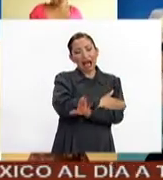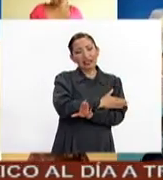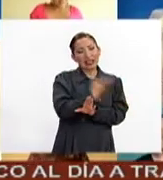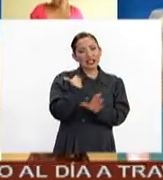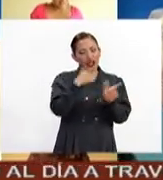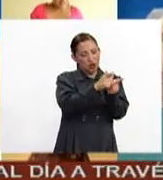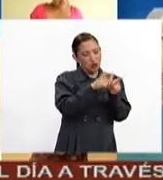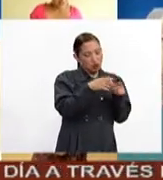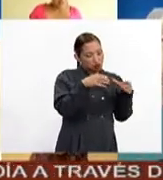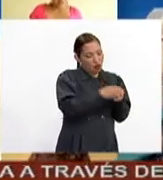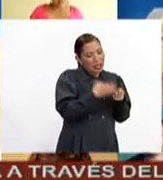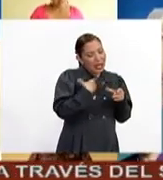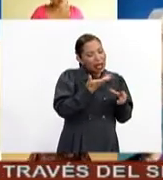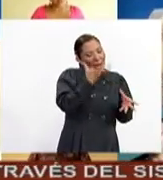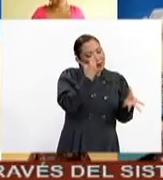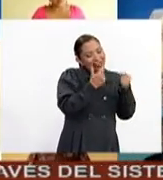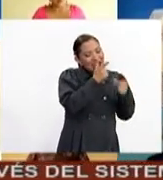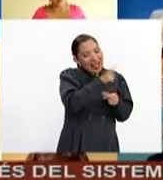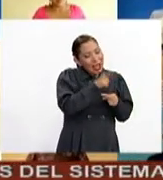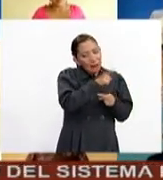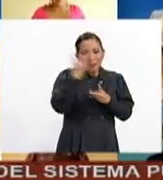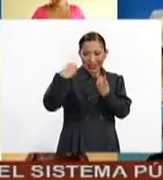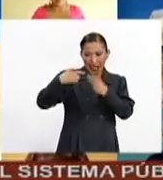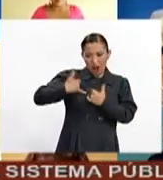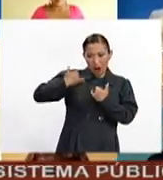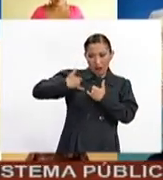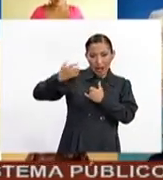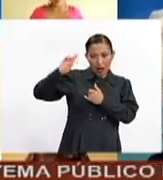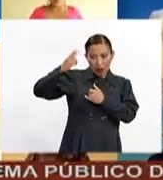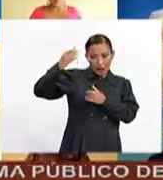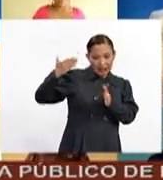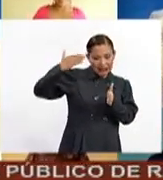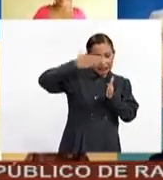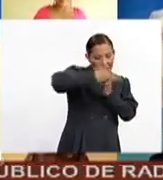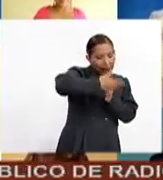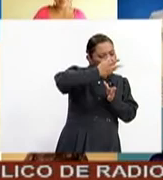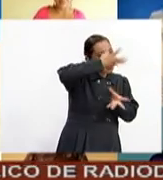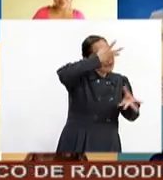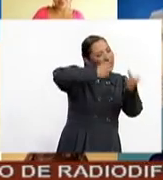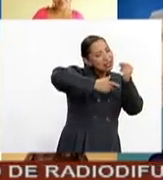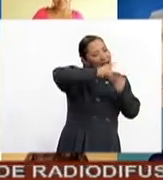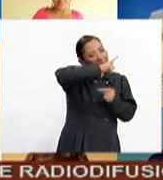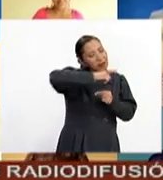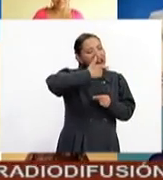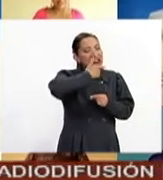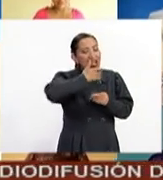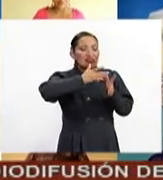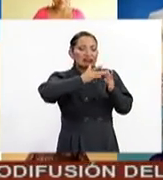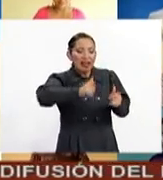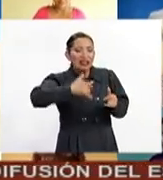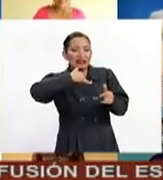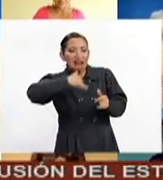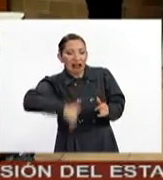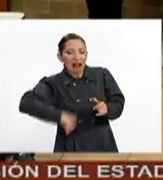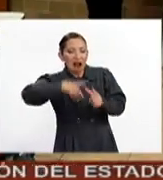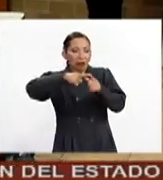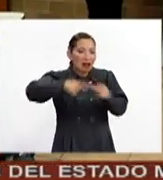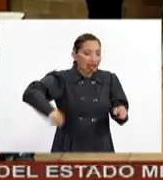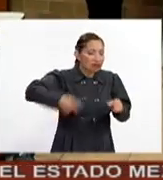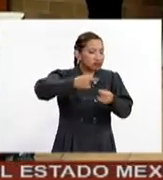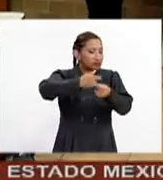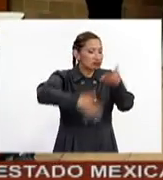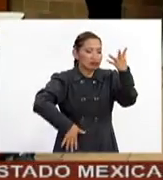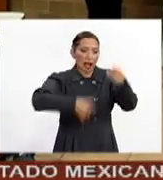lenguas extranjeras. Era donde venían los jóvenes de la universidad a aprender inglés, francés, italiano, japonés,